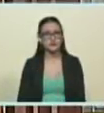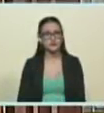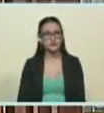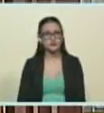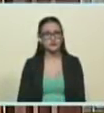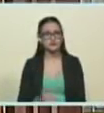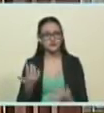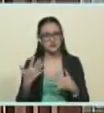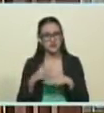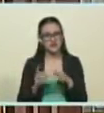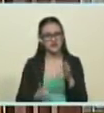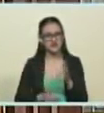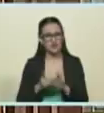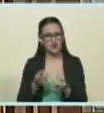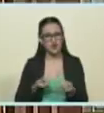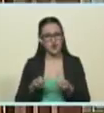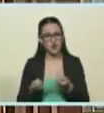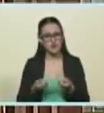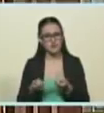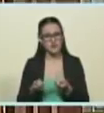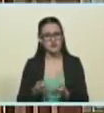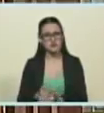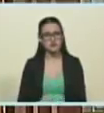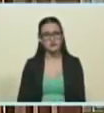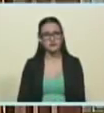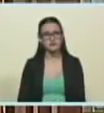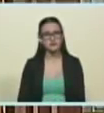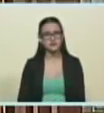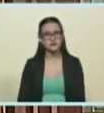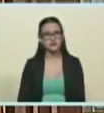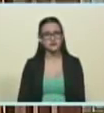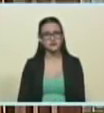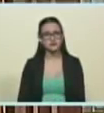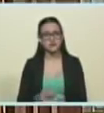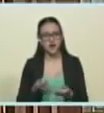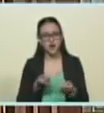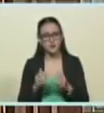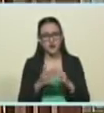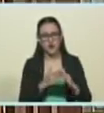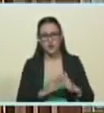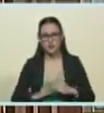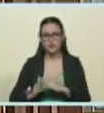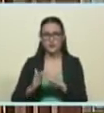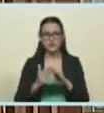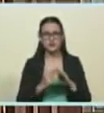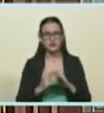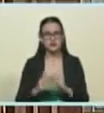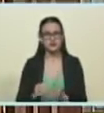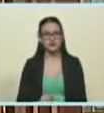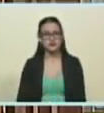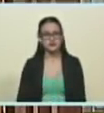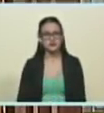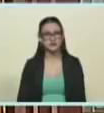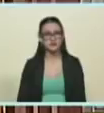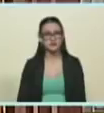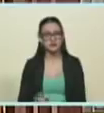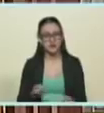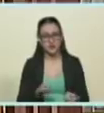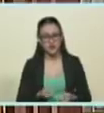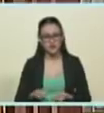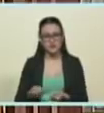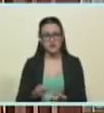integrando los conceptos del desarrollo de la economía local, de la economía comunitaria, de la economía local, de la economía regional.